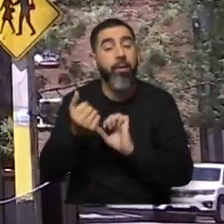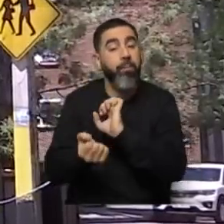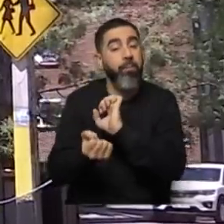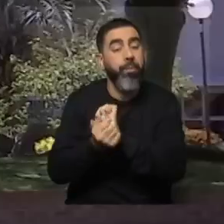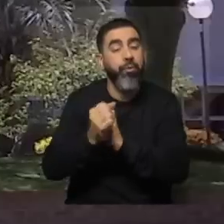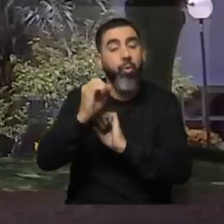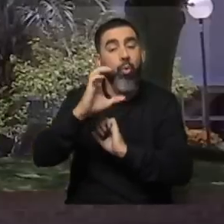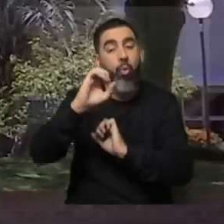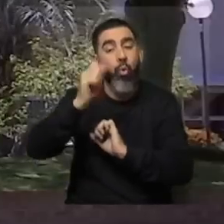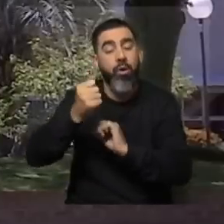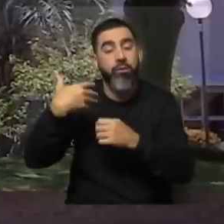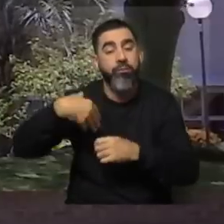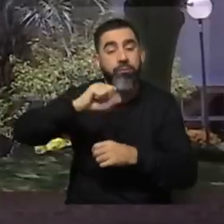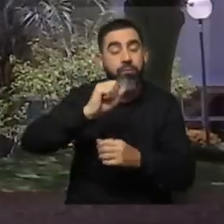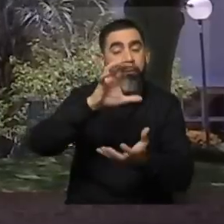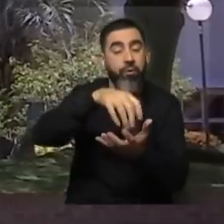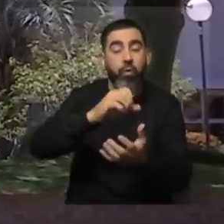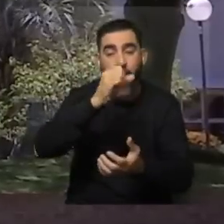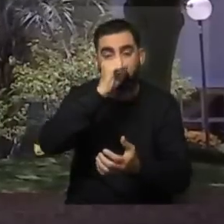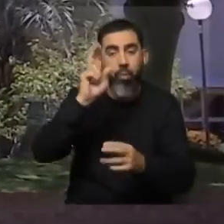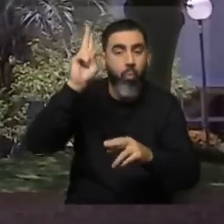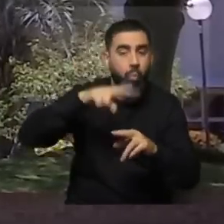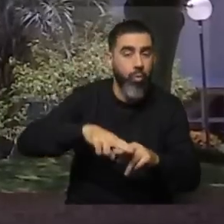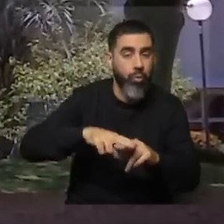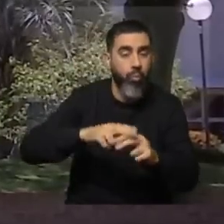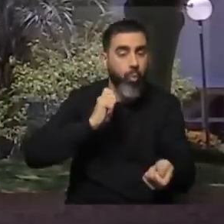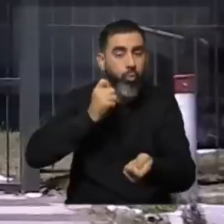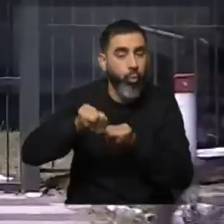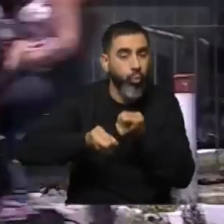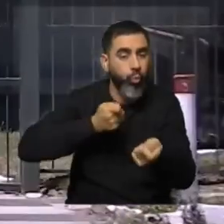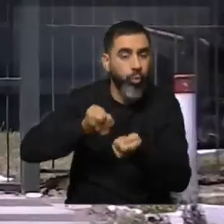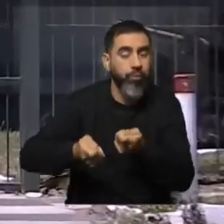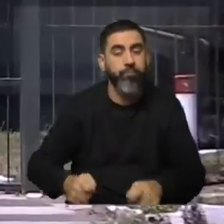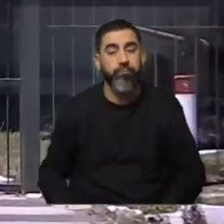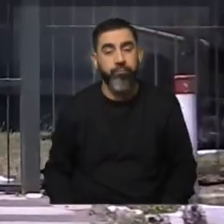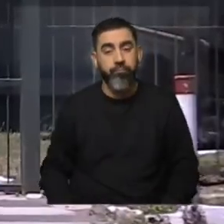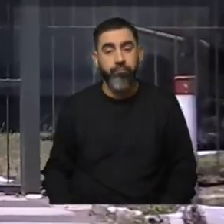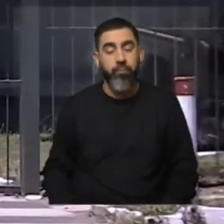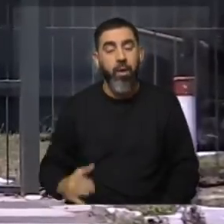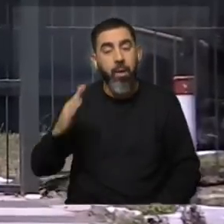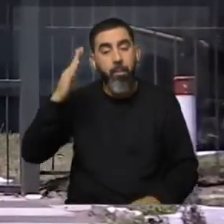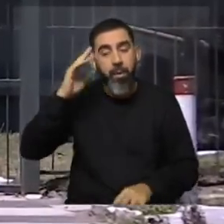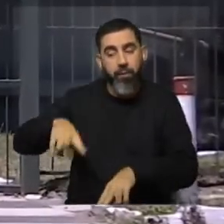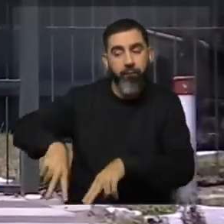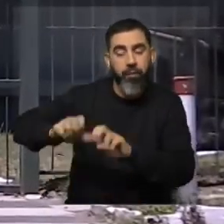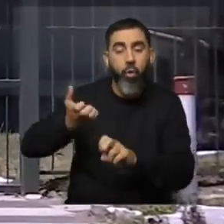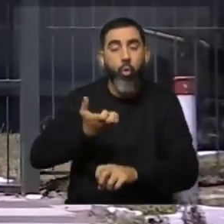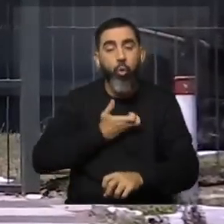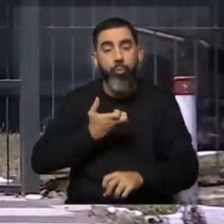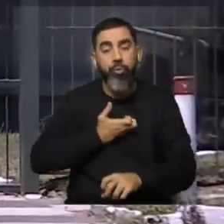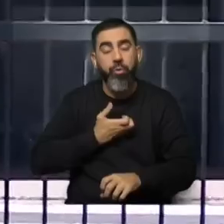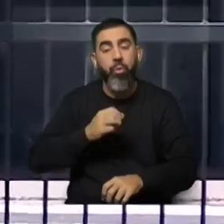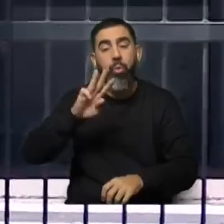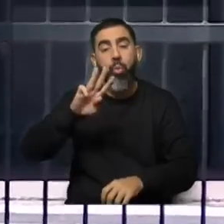efectivos de locoa y trasladado al Batallón Florida donde falleció a causa de las torturas sufridas además en militares investigado por el homicidio de